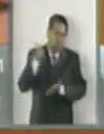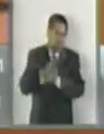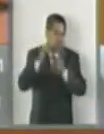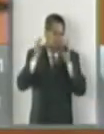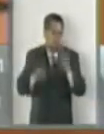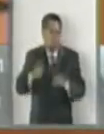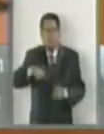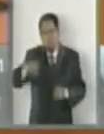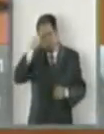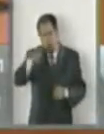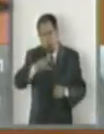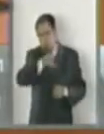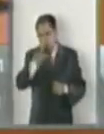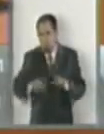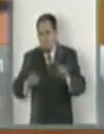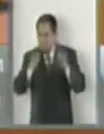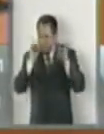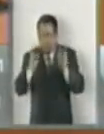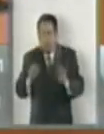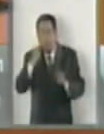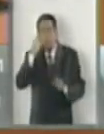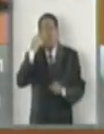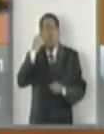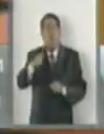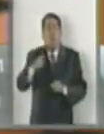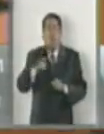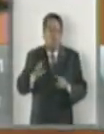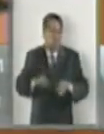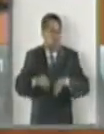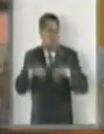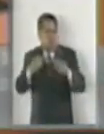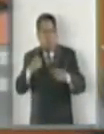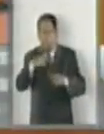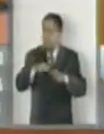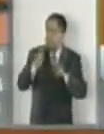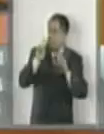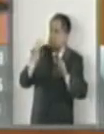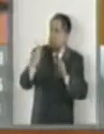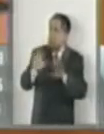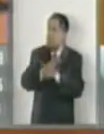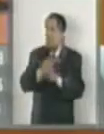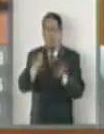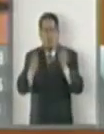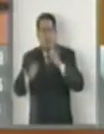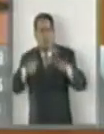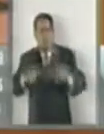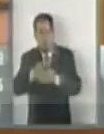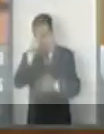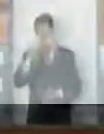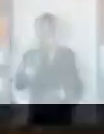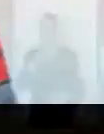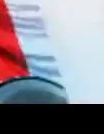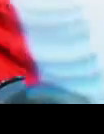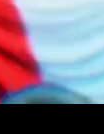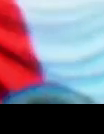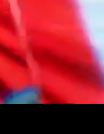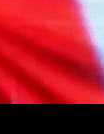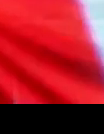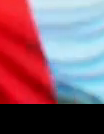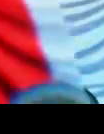así contribuyendo a mejorar la percepción y la situación de todos los mexicanos. Muchas gracias.